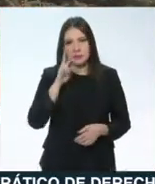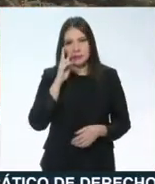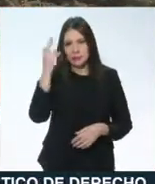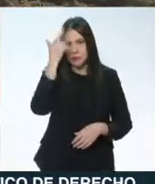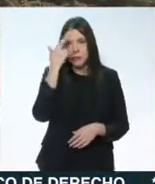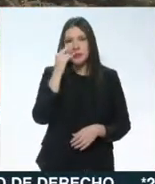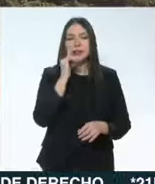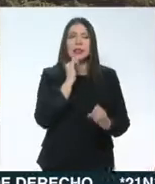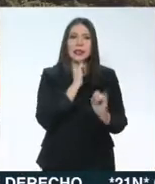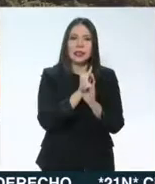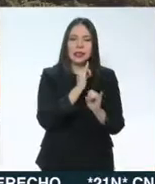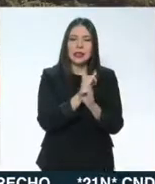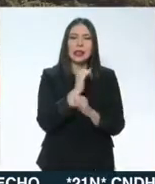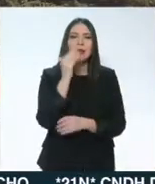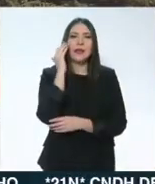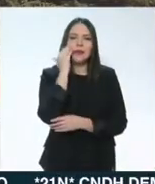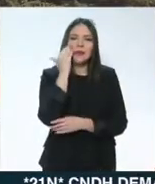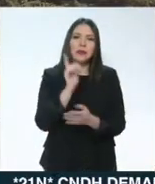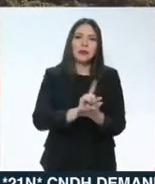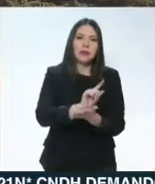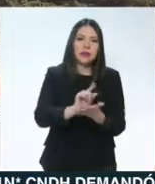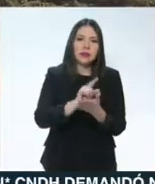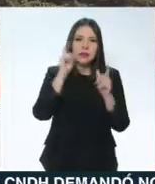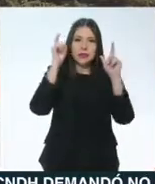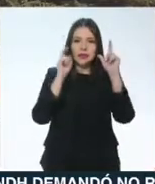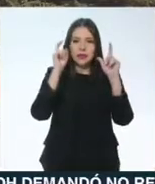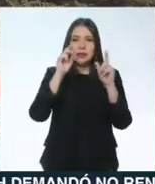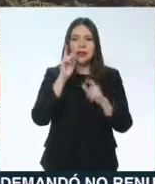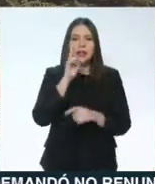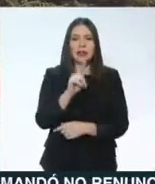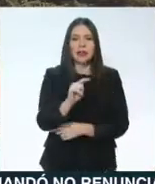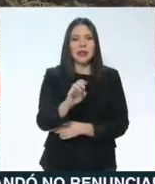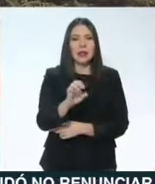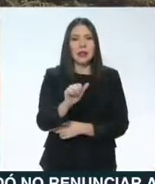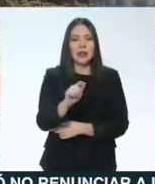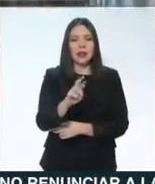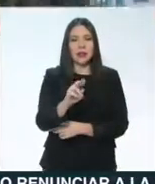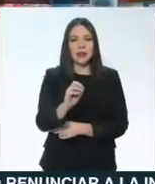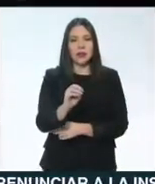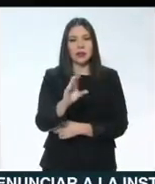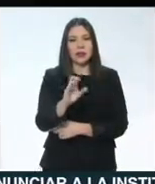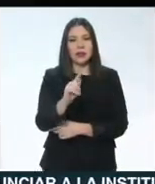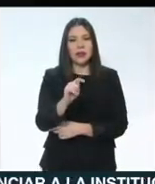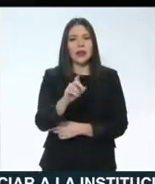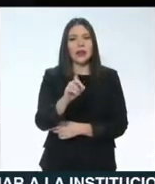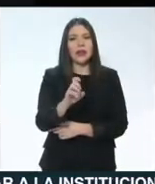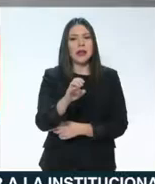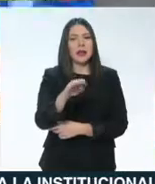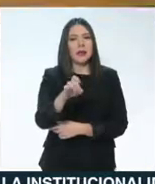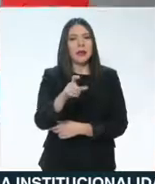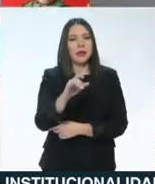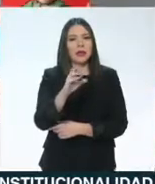Facebook, Twitter, Instagram, como Teatro C de México, y nuestra página es